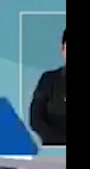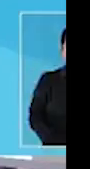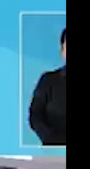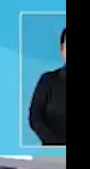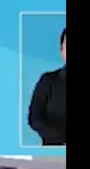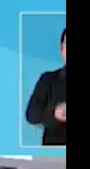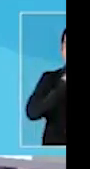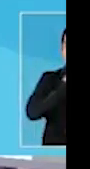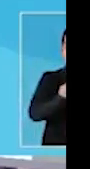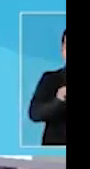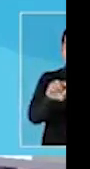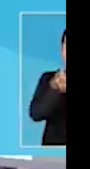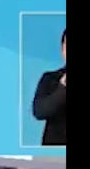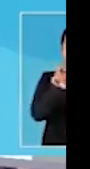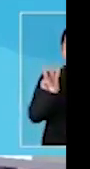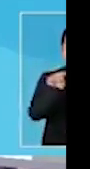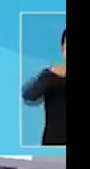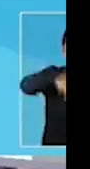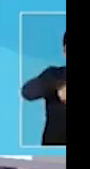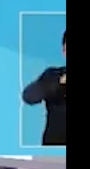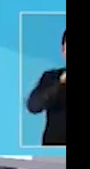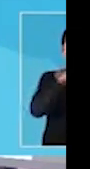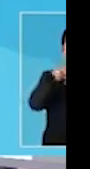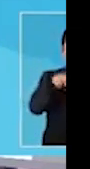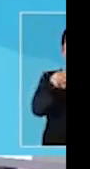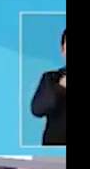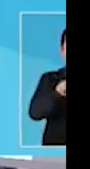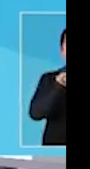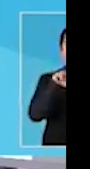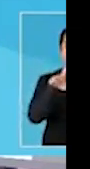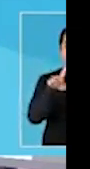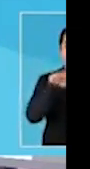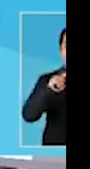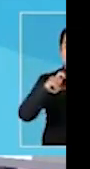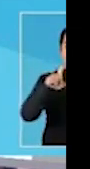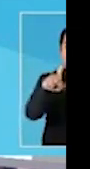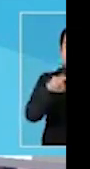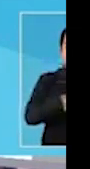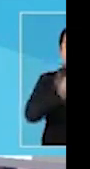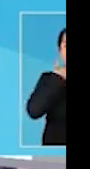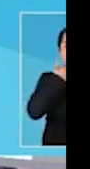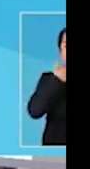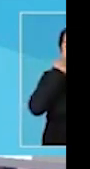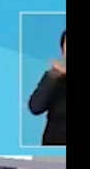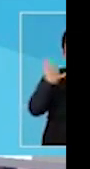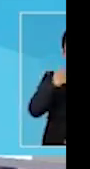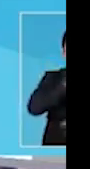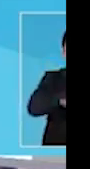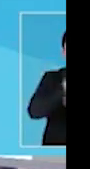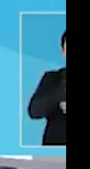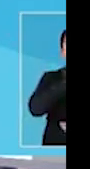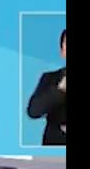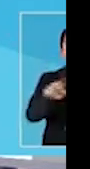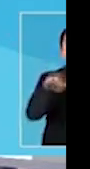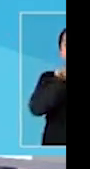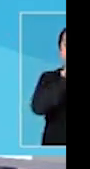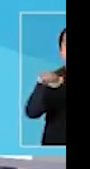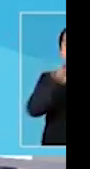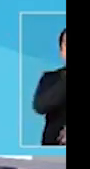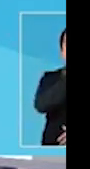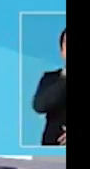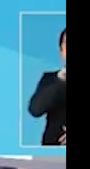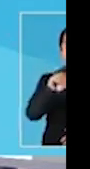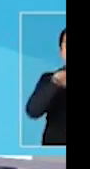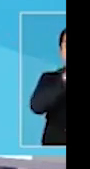muy empático con su entorno, con su familia, ¿verdad? Y con toda la población. Y eso ya ahí estamos cortando esa propagación del virus,